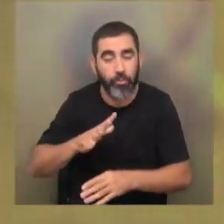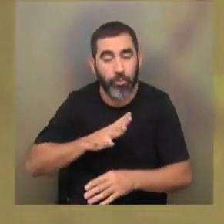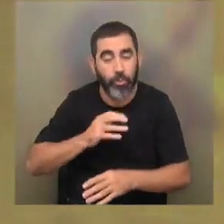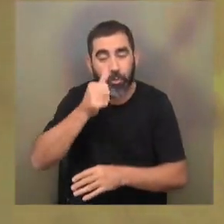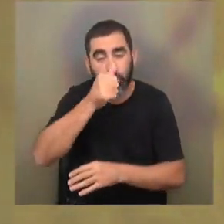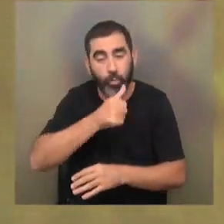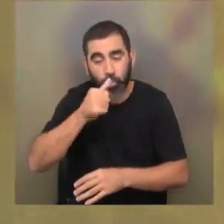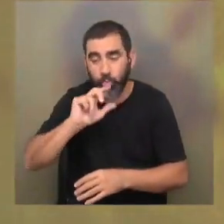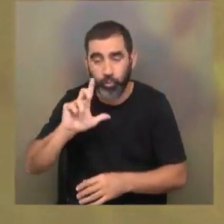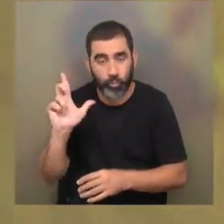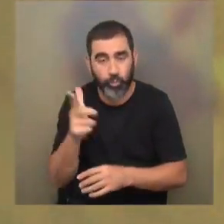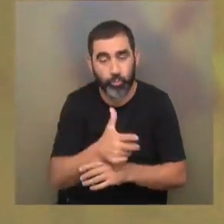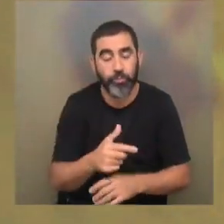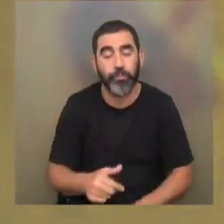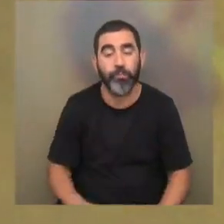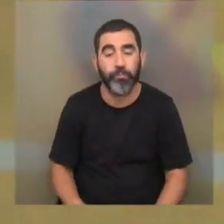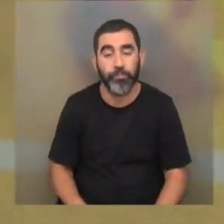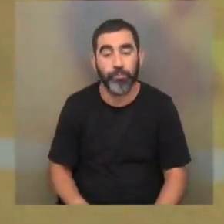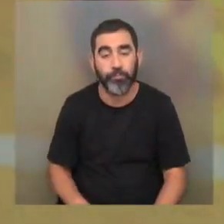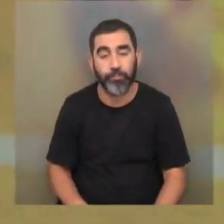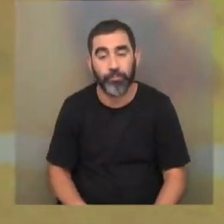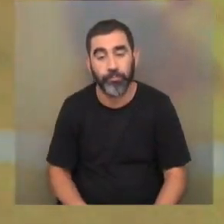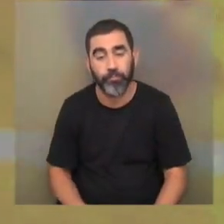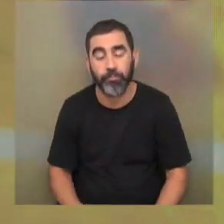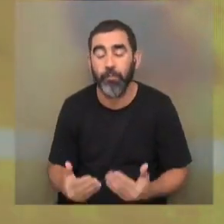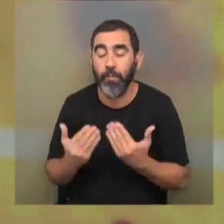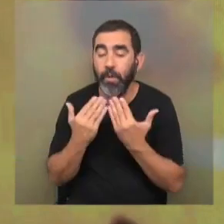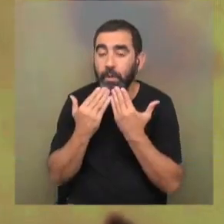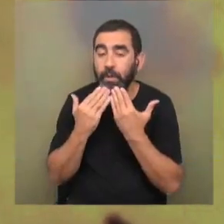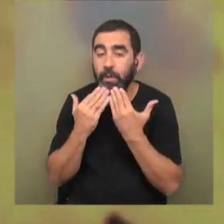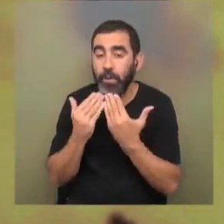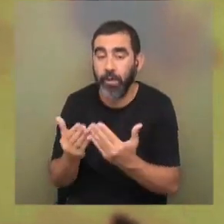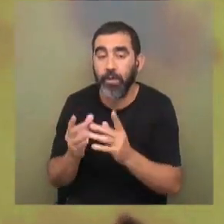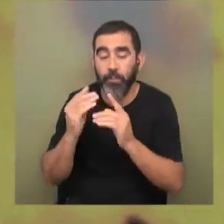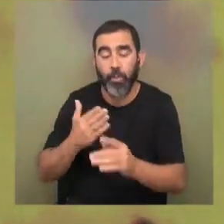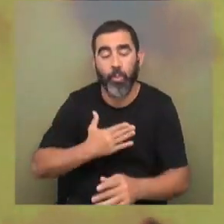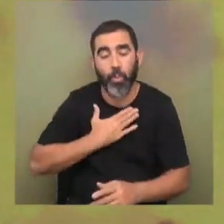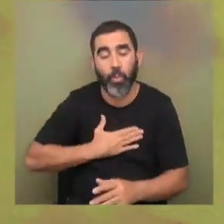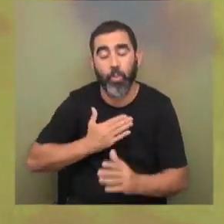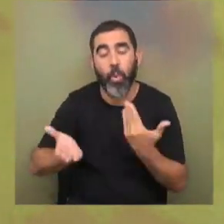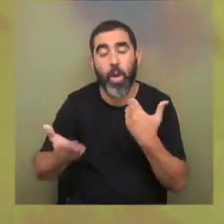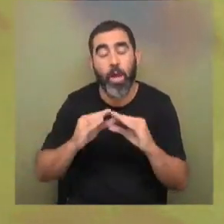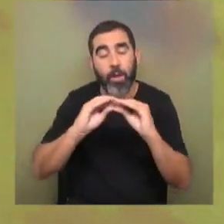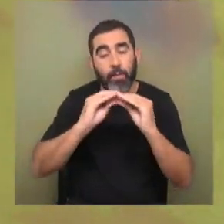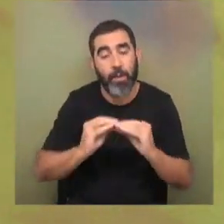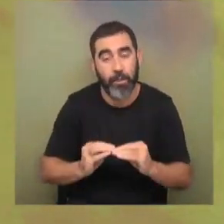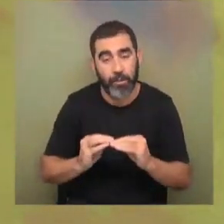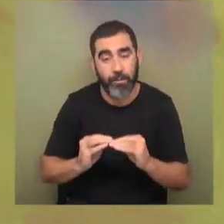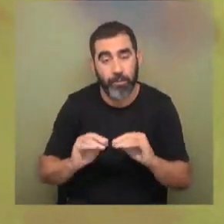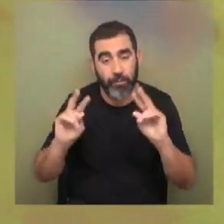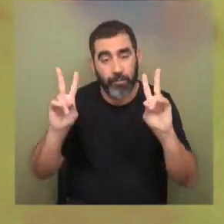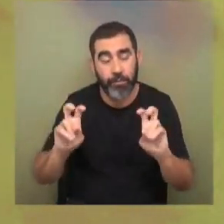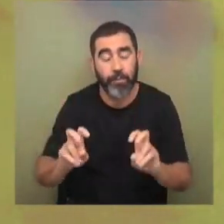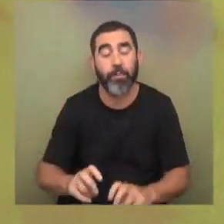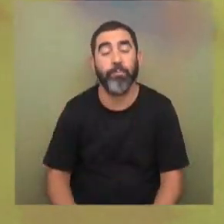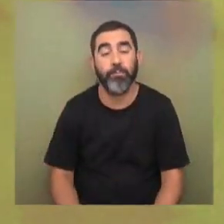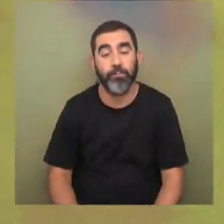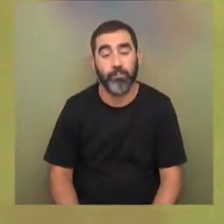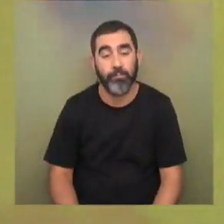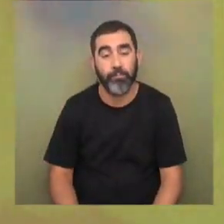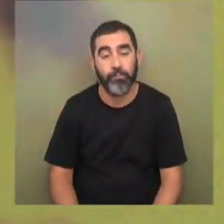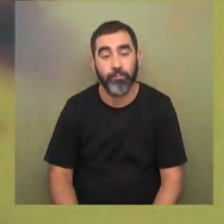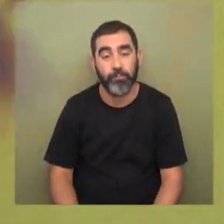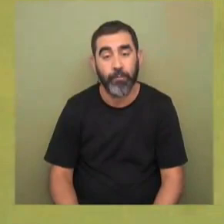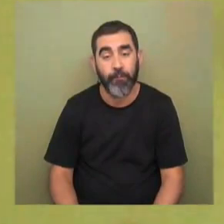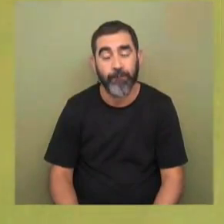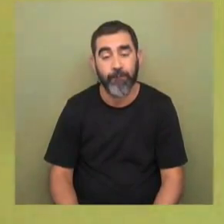resolución concreta y quién sabe si la tendrá. Le agradecemos muchísimo, además es un gusto hablar de matemáticas en Sobre Ciencia, algo que hacemos muy poco. Le agradecemos un